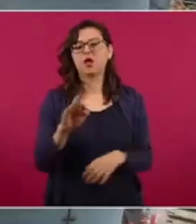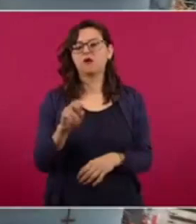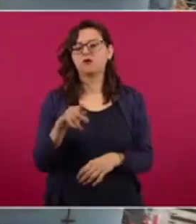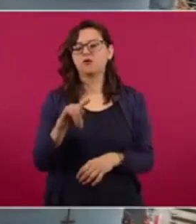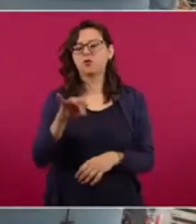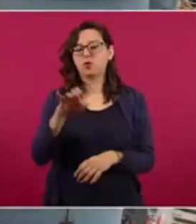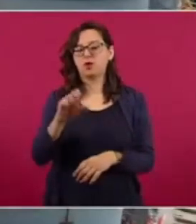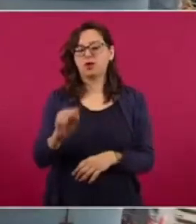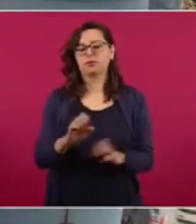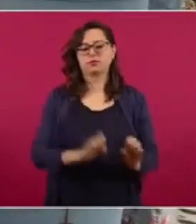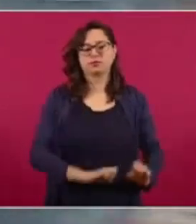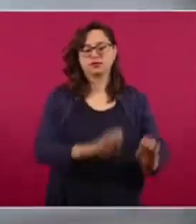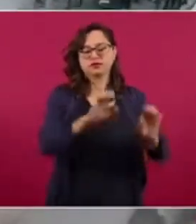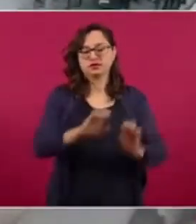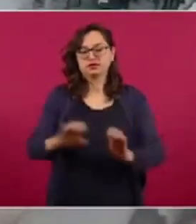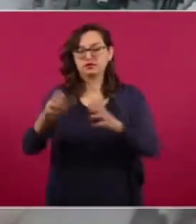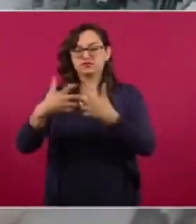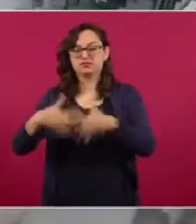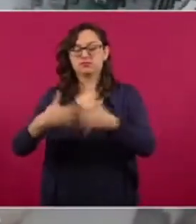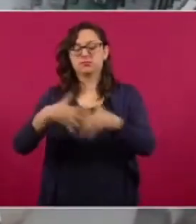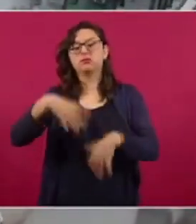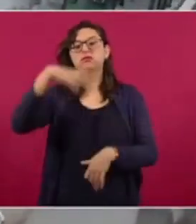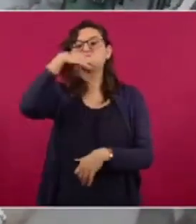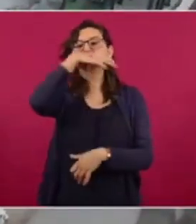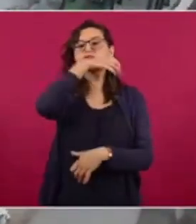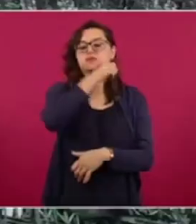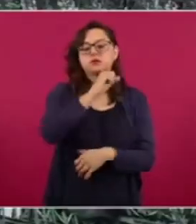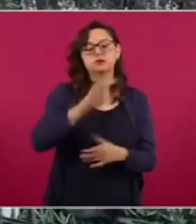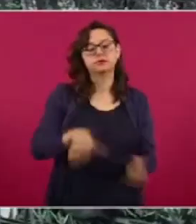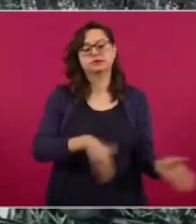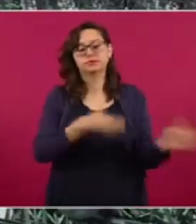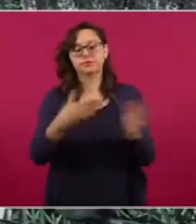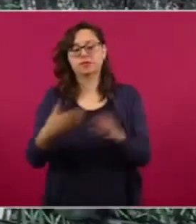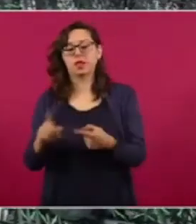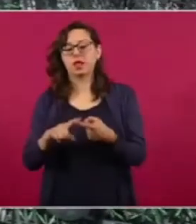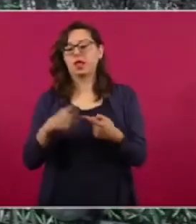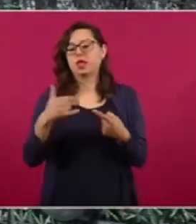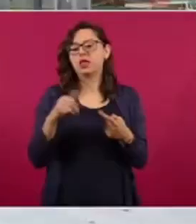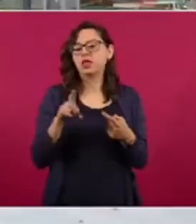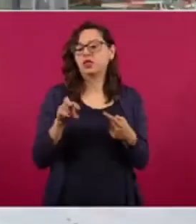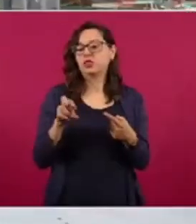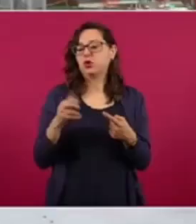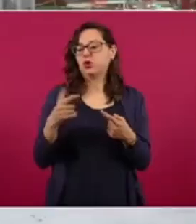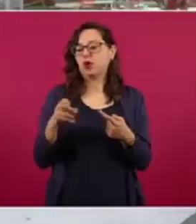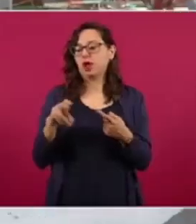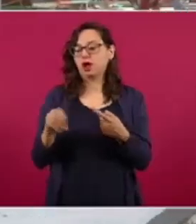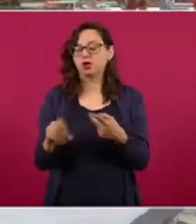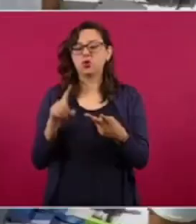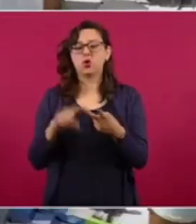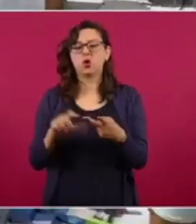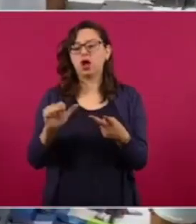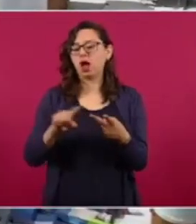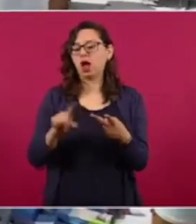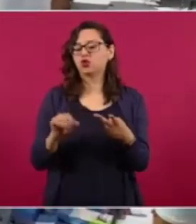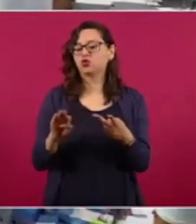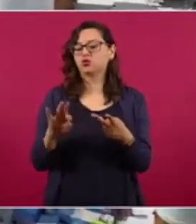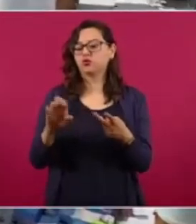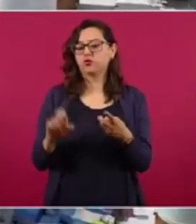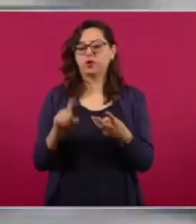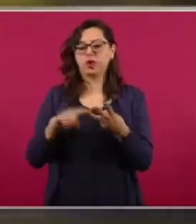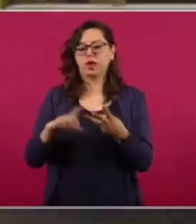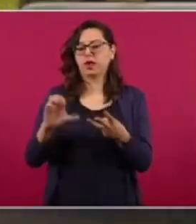los recuperadores de calor. En las plantas de hidrógeno, azufre, gasóleos y catalítica, se detalla la colocación del